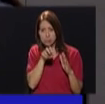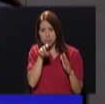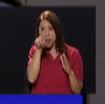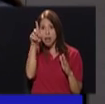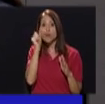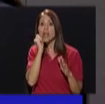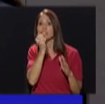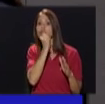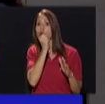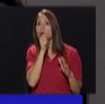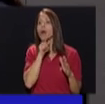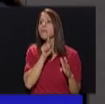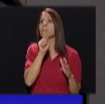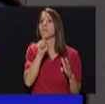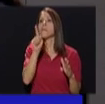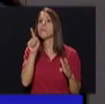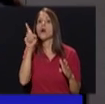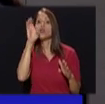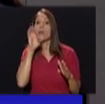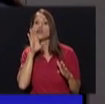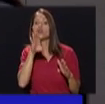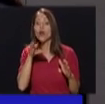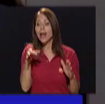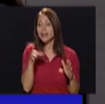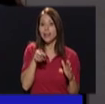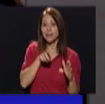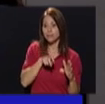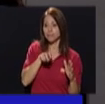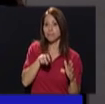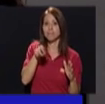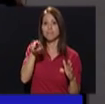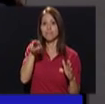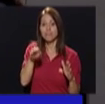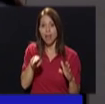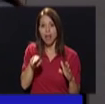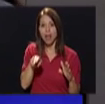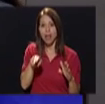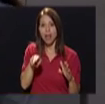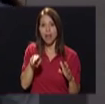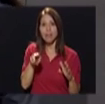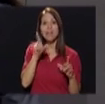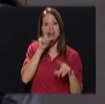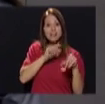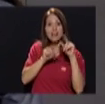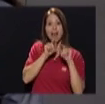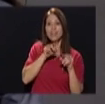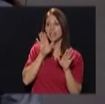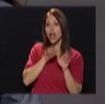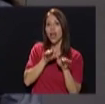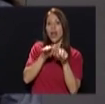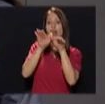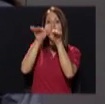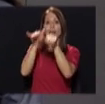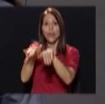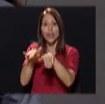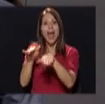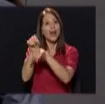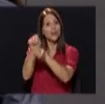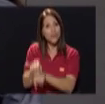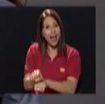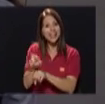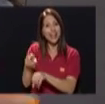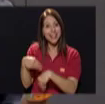camino y ahí uno llega a tomarse un chocolate y inmediatamente se sienta y llegan las aves que ya están acostumbradas a que ahí les dan de comer. Entonces, sí